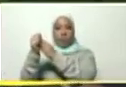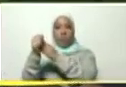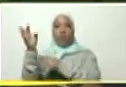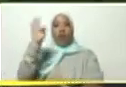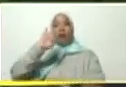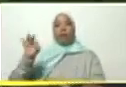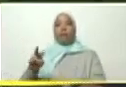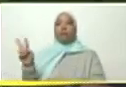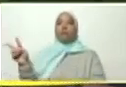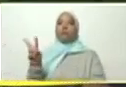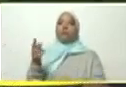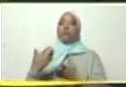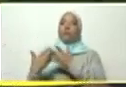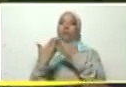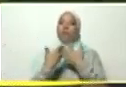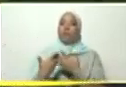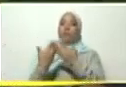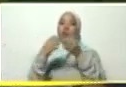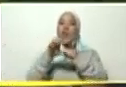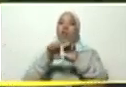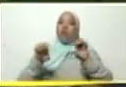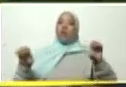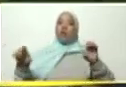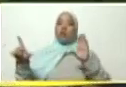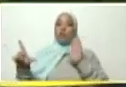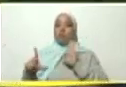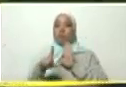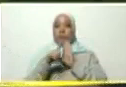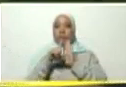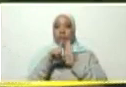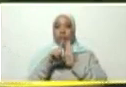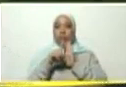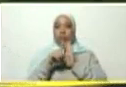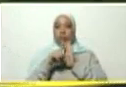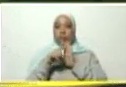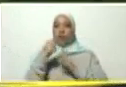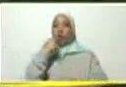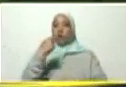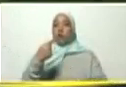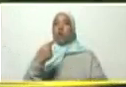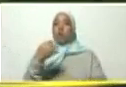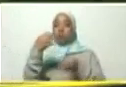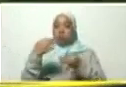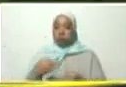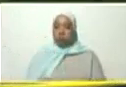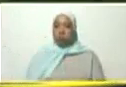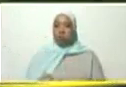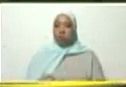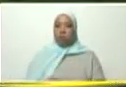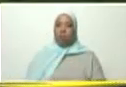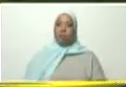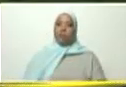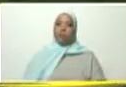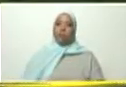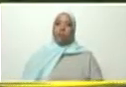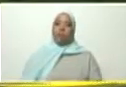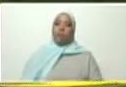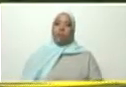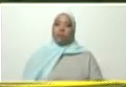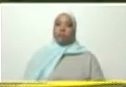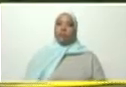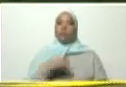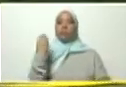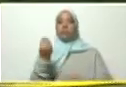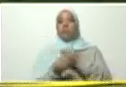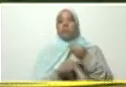federación venezolana de estudiantes de educación media creo lo he dicho y lo creo y es así que es la Organización